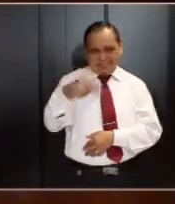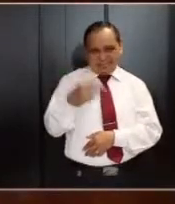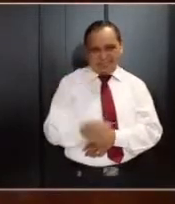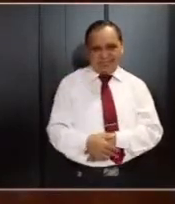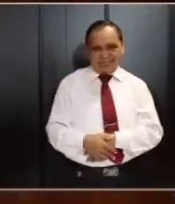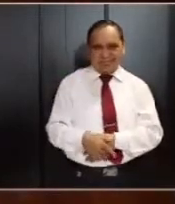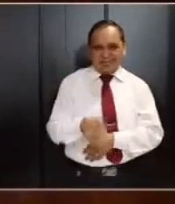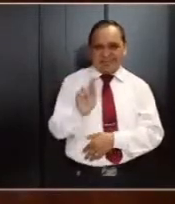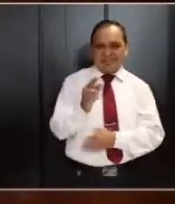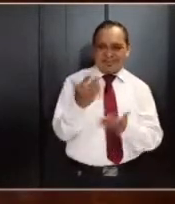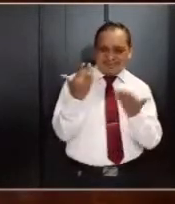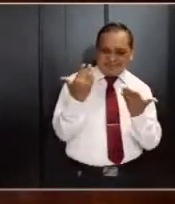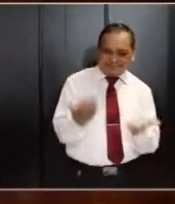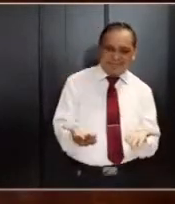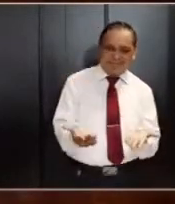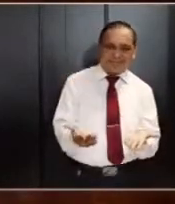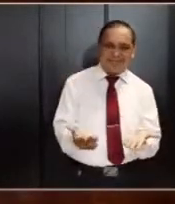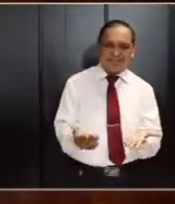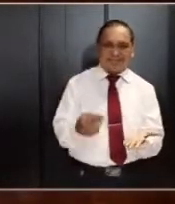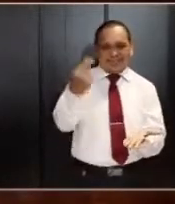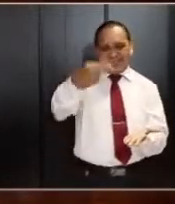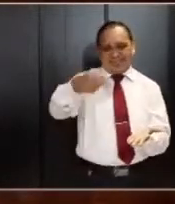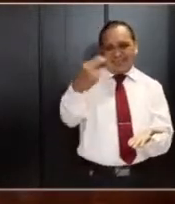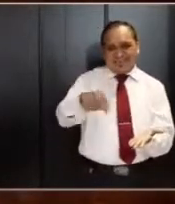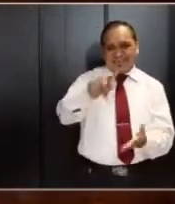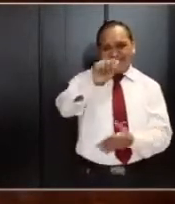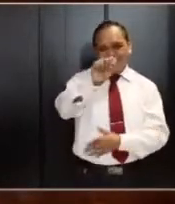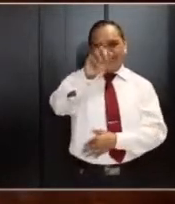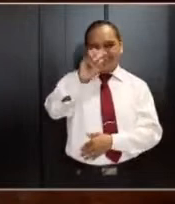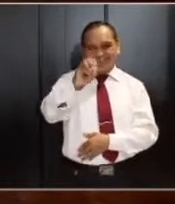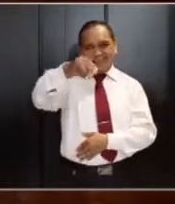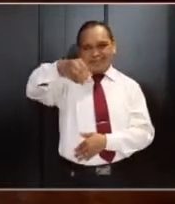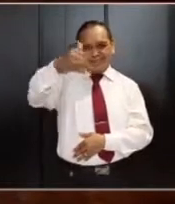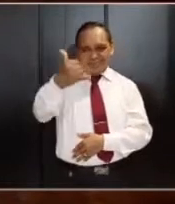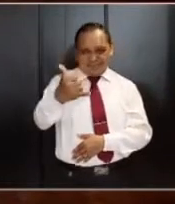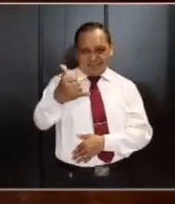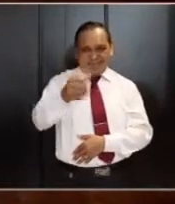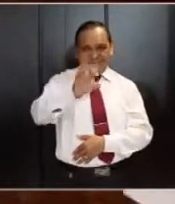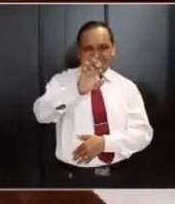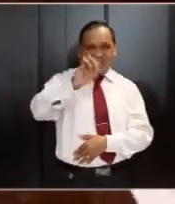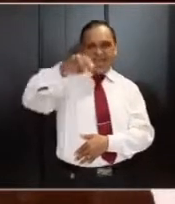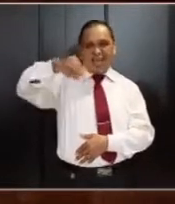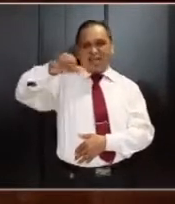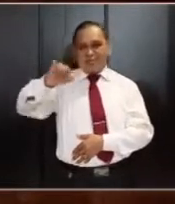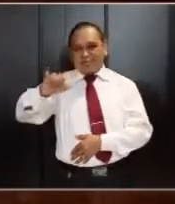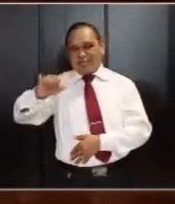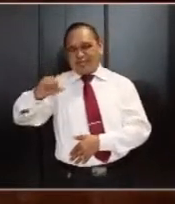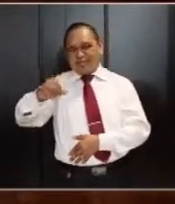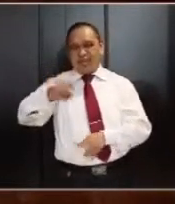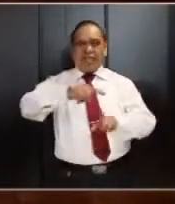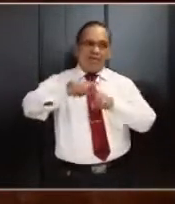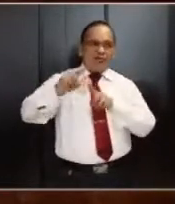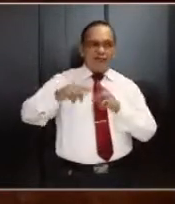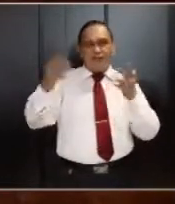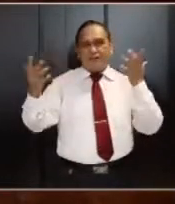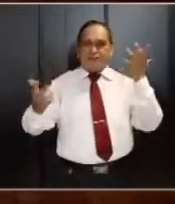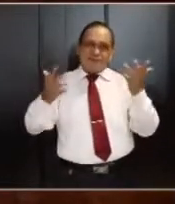que nada, se quedó Tomasita y le dicen por Tommy, pero ella se quiere llamar Enid. Y bueno, ay, mi